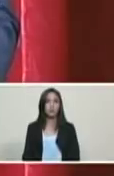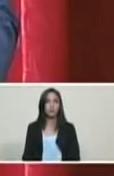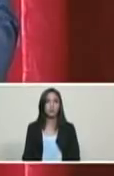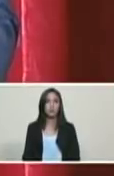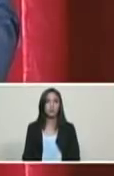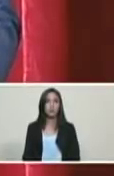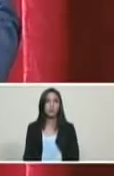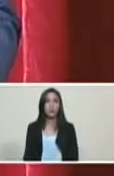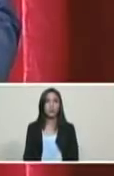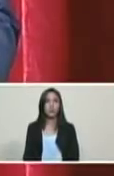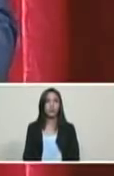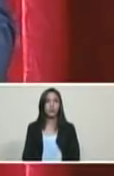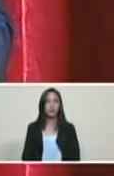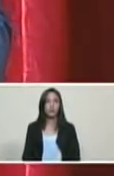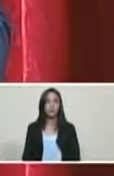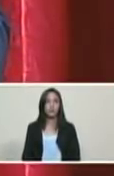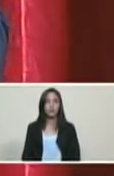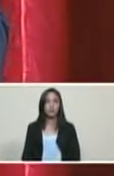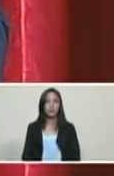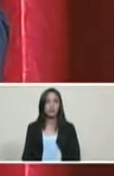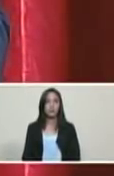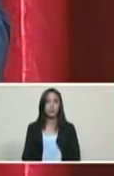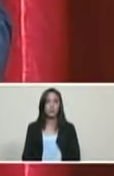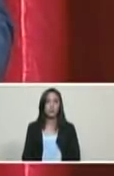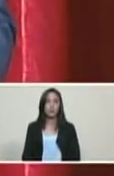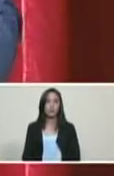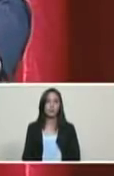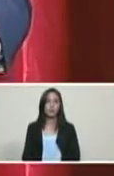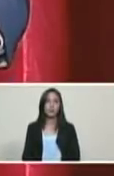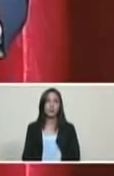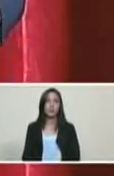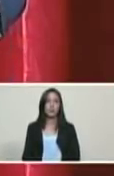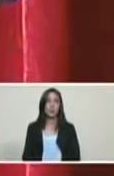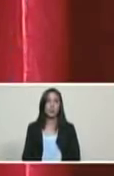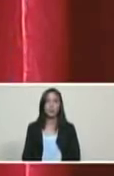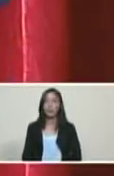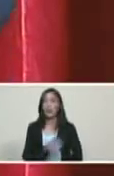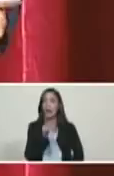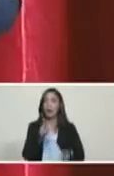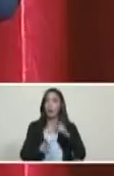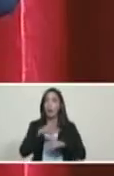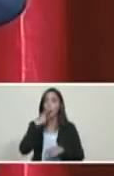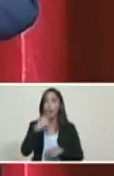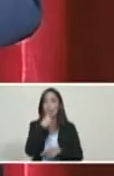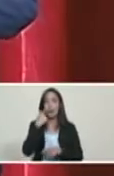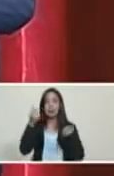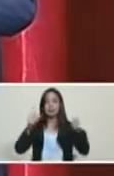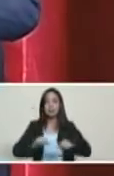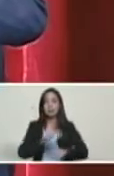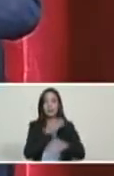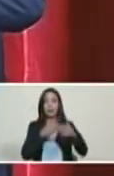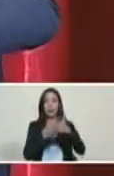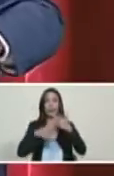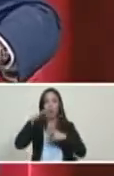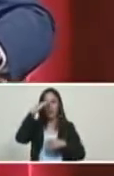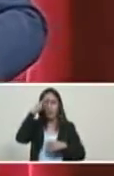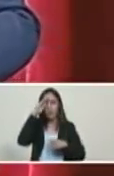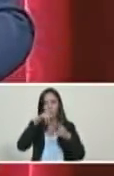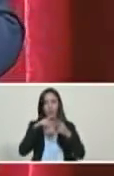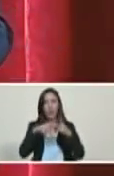fracasadas de otras épocas, de políticas fracasadas contra Cuba, contra Venezuela, contra